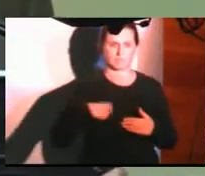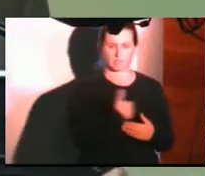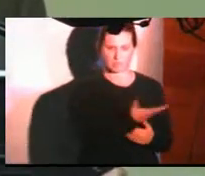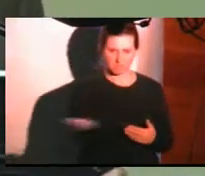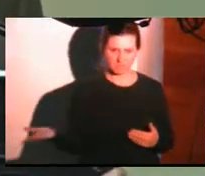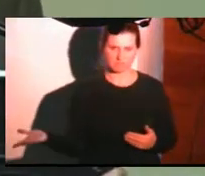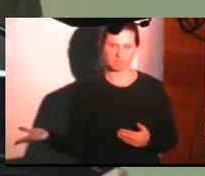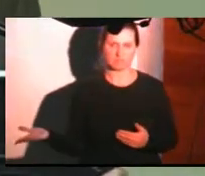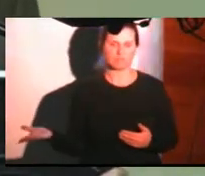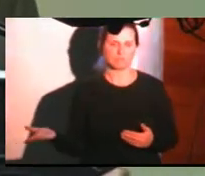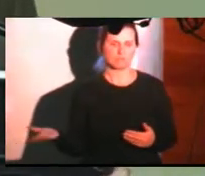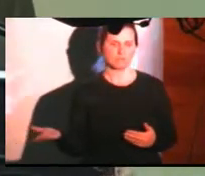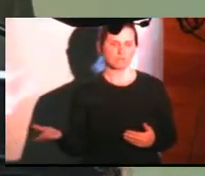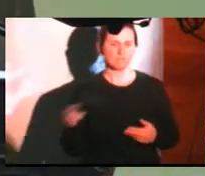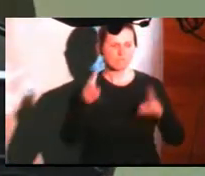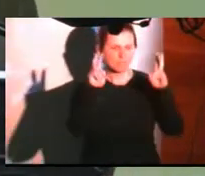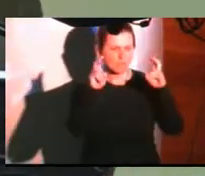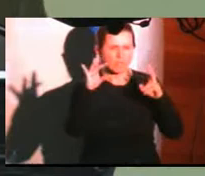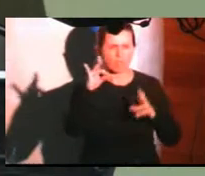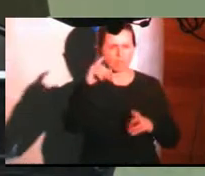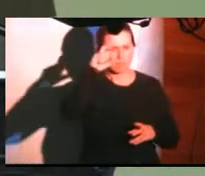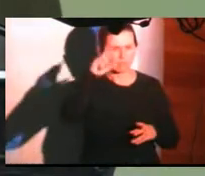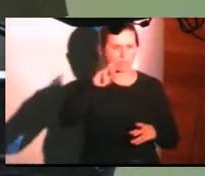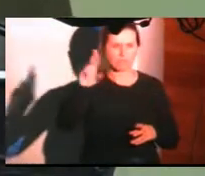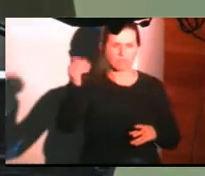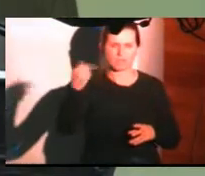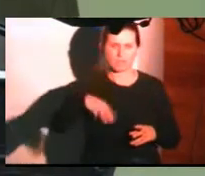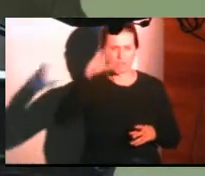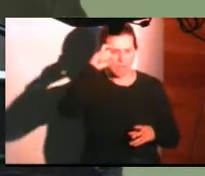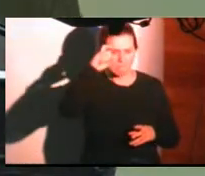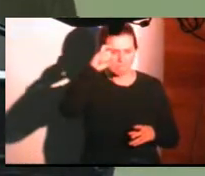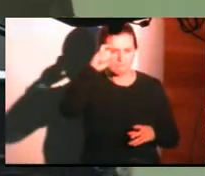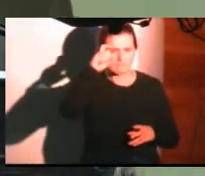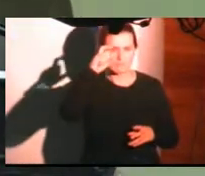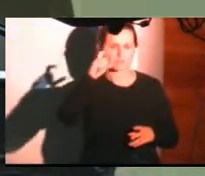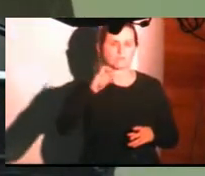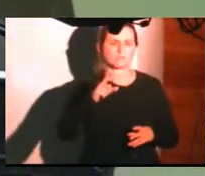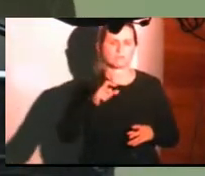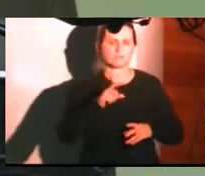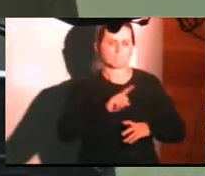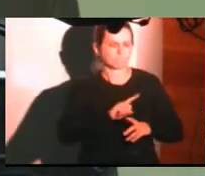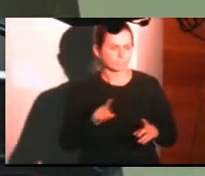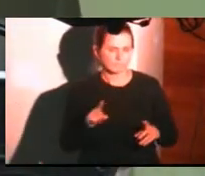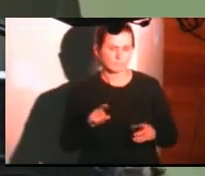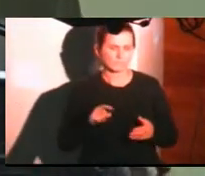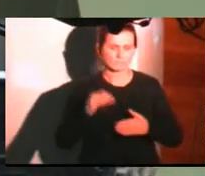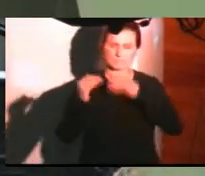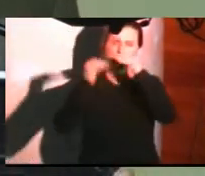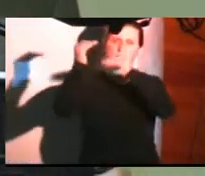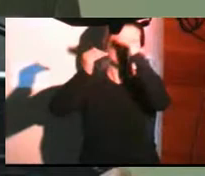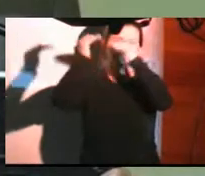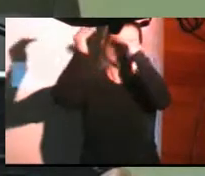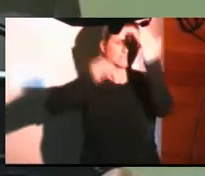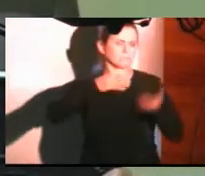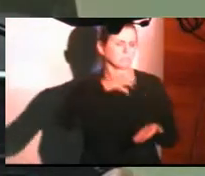derrame del capitalismo. Dice, bueno, con el crecimiento solo y con el progreso solo se produce el derrame y las manos invisibles